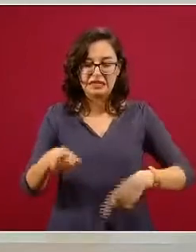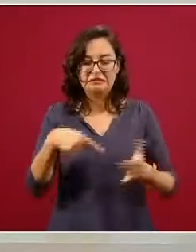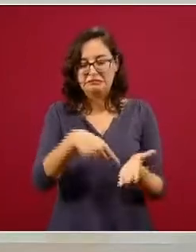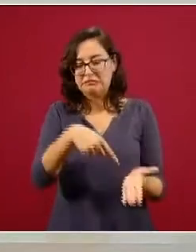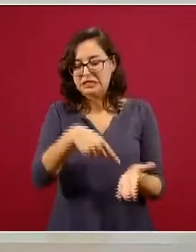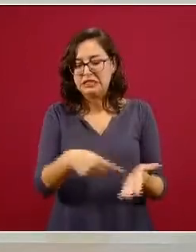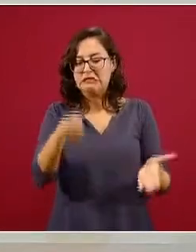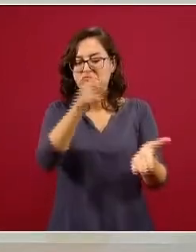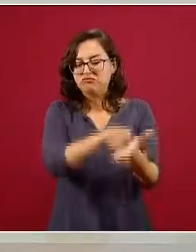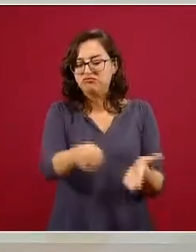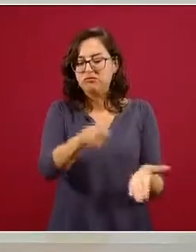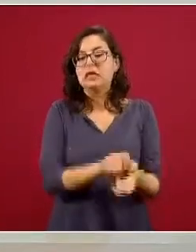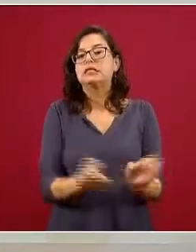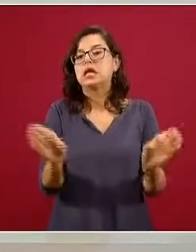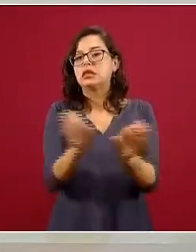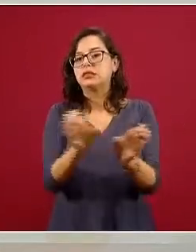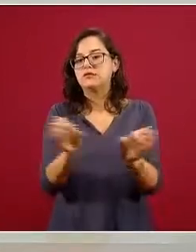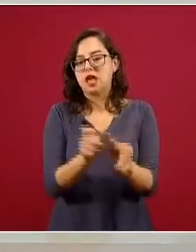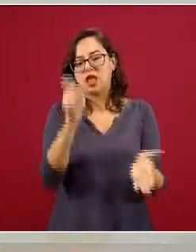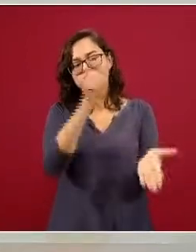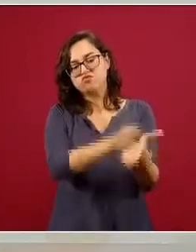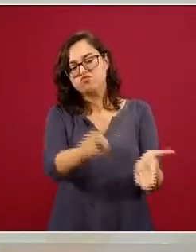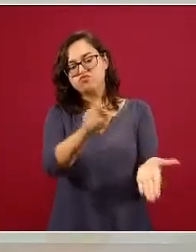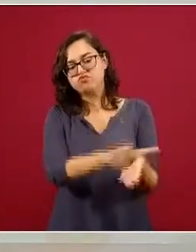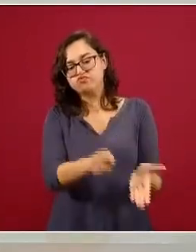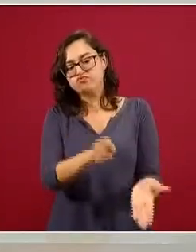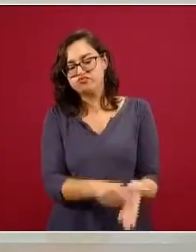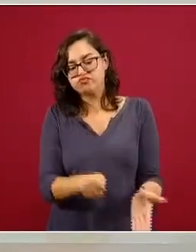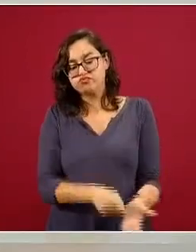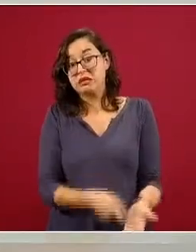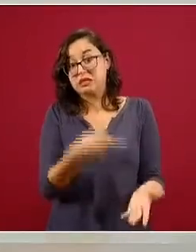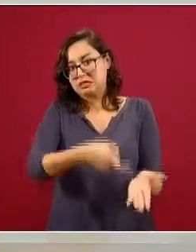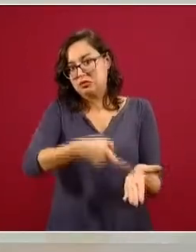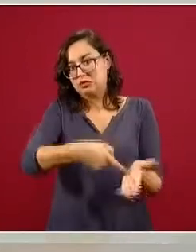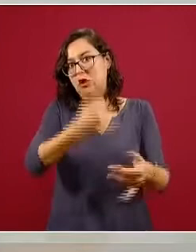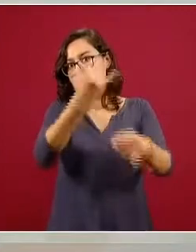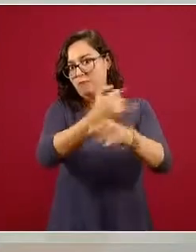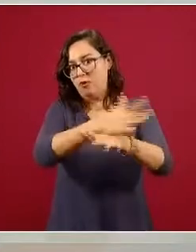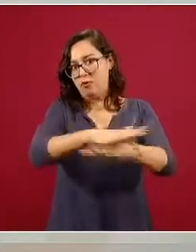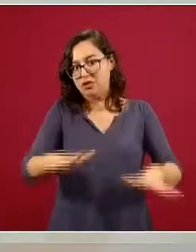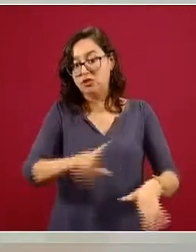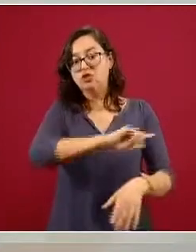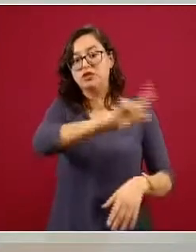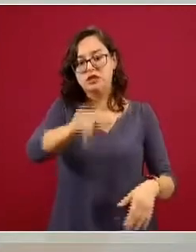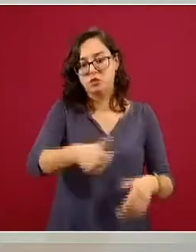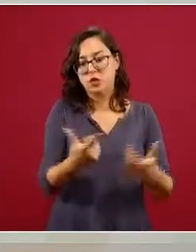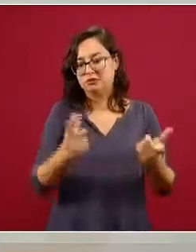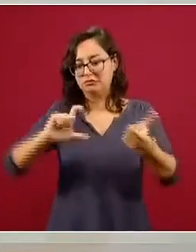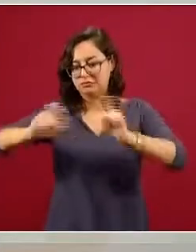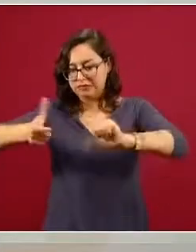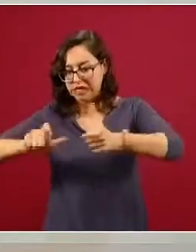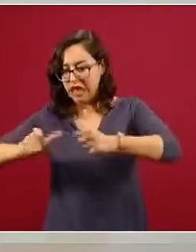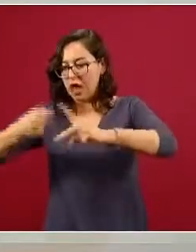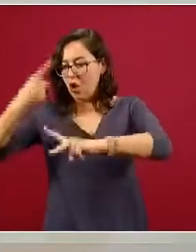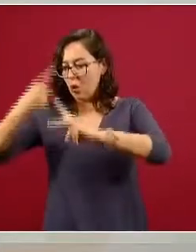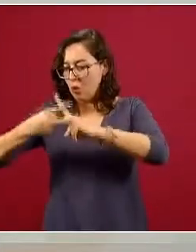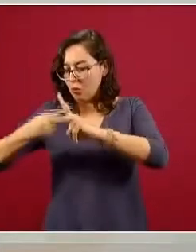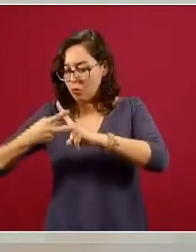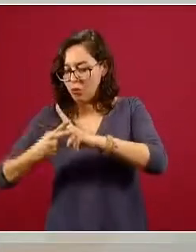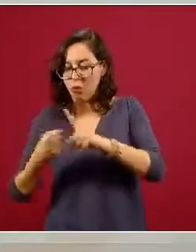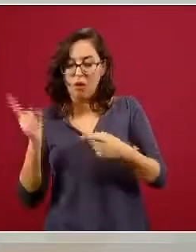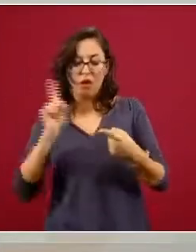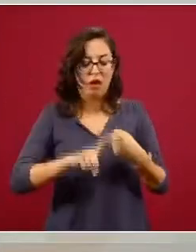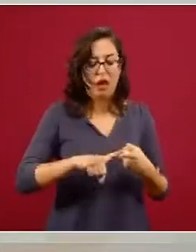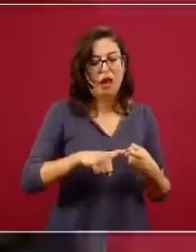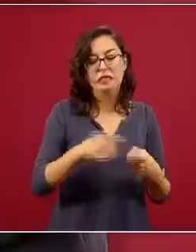describe ahí en el certificado, o sea que depende mucho de la información que se tiene en el certificado, y hay una serie de algoritmos para decir que si una de las causas puede ser